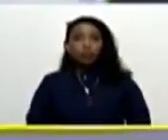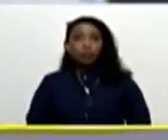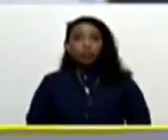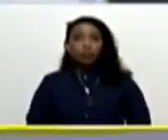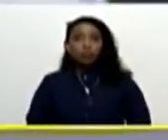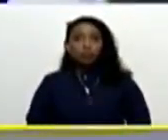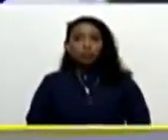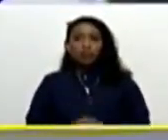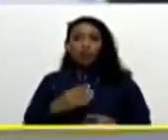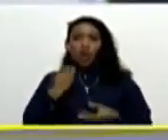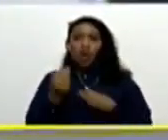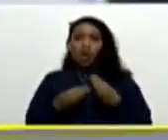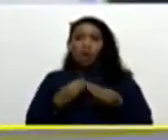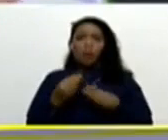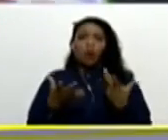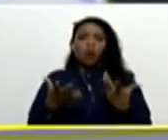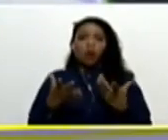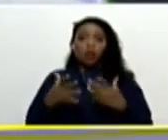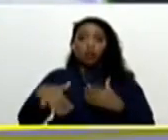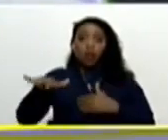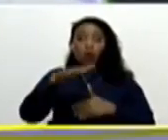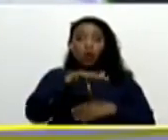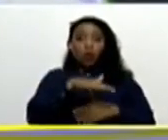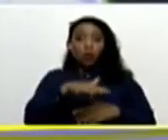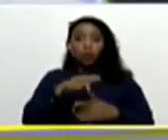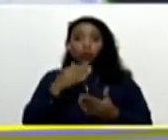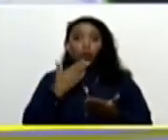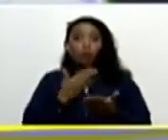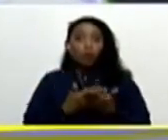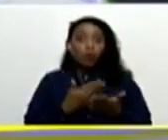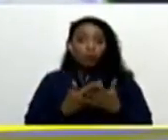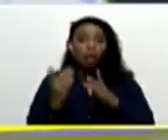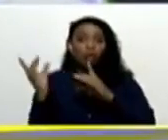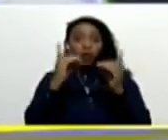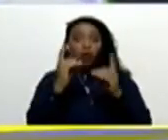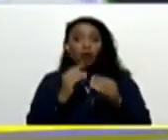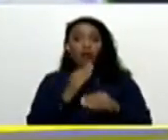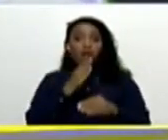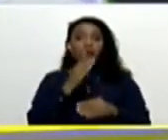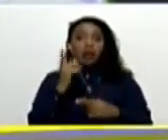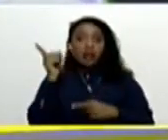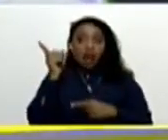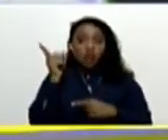¿Cómo hablan? Por todos lados proponen diálogo. Iban con el puñal